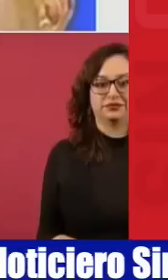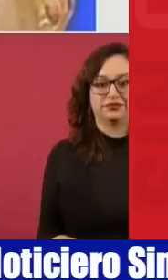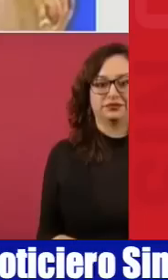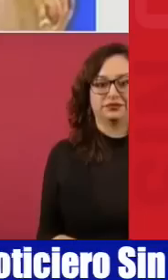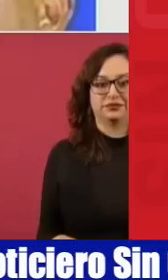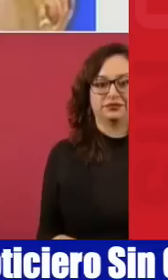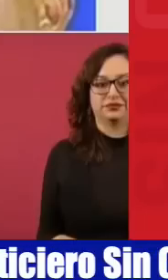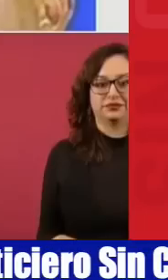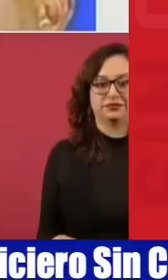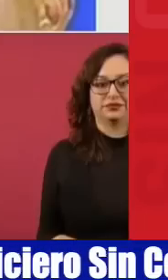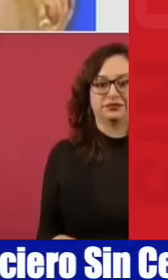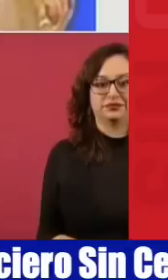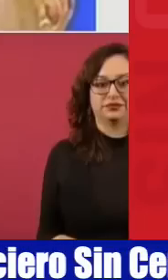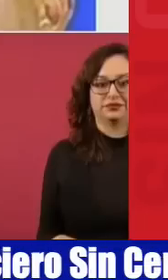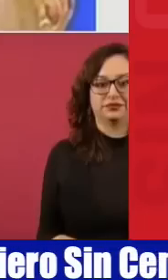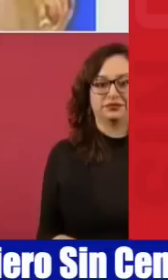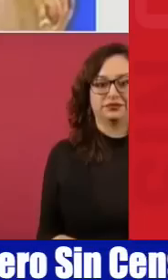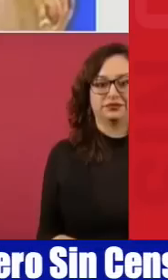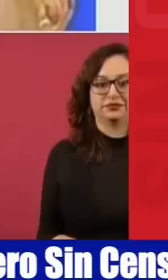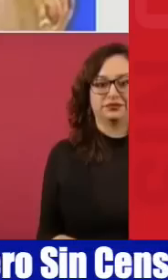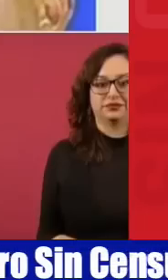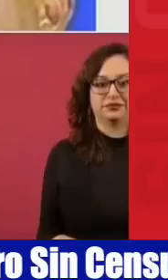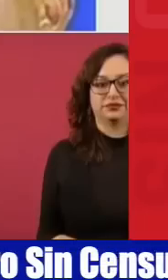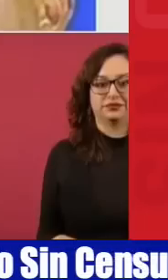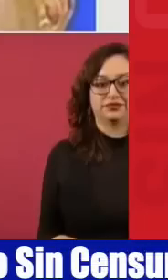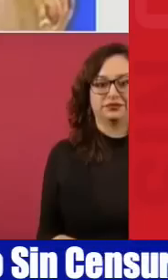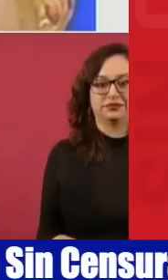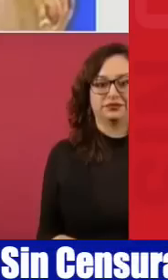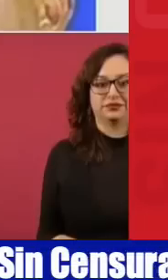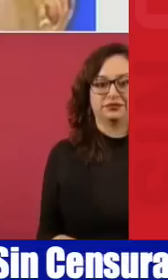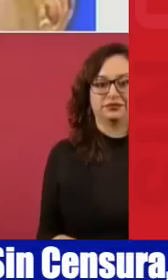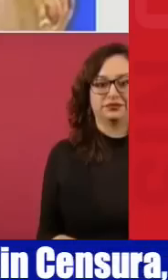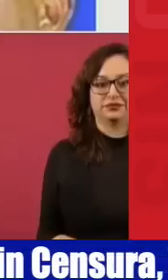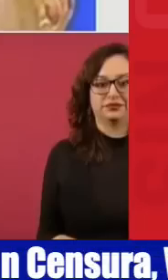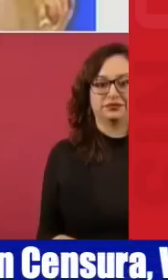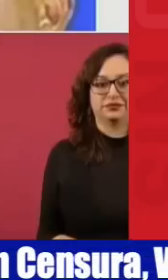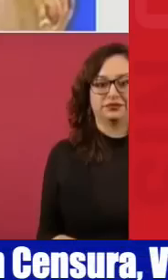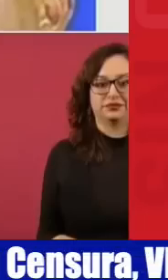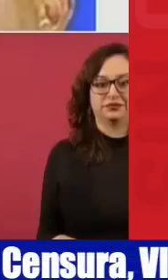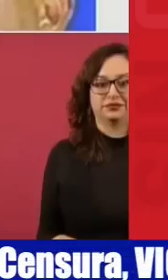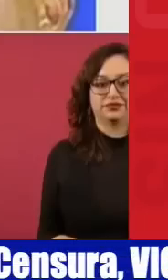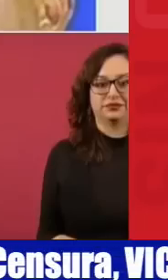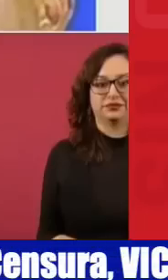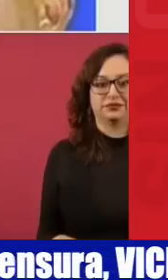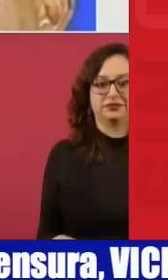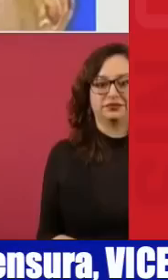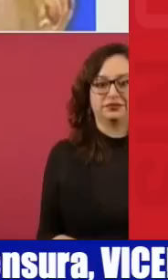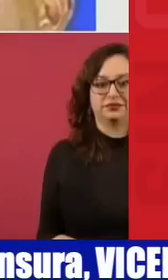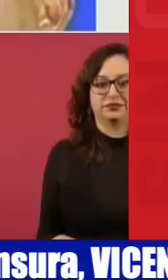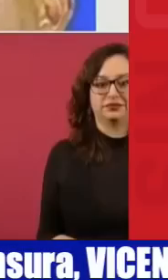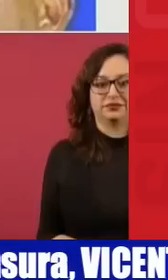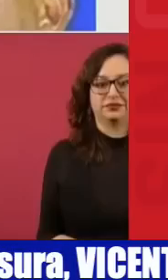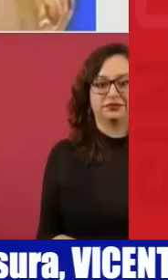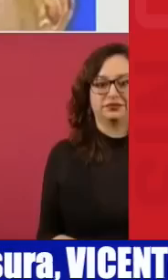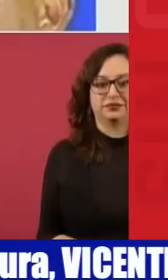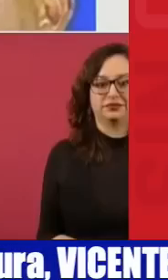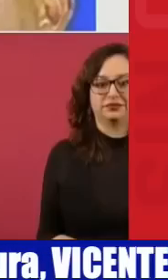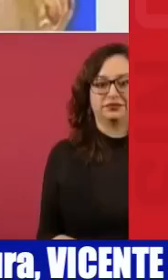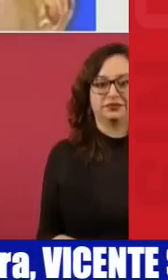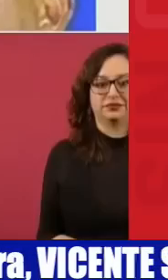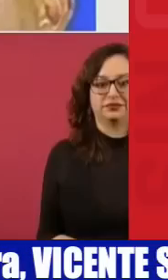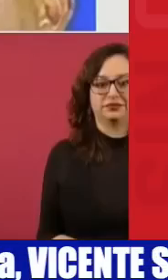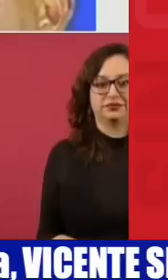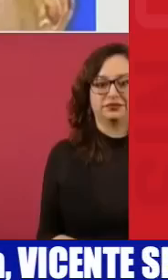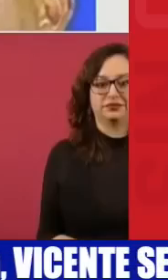una portada cuya cabeza decía, la estrategia soy yo, así como está apareciendo ahora en pantalla. En aquel entonces, en